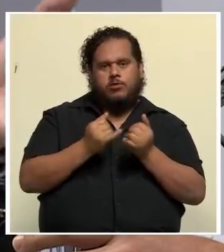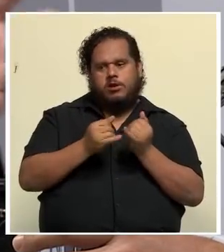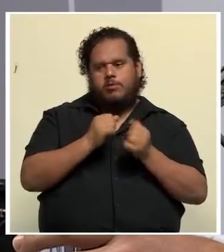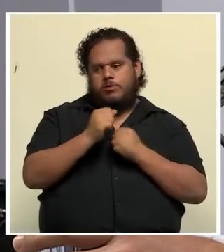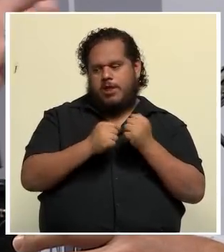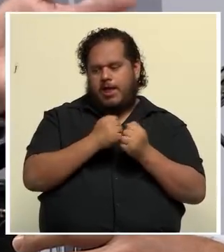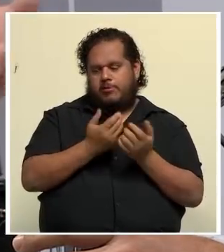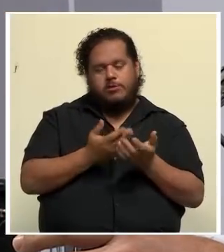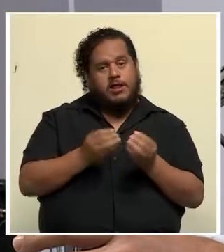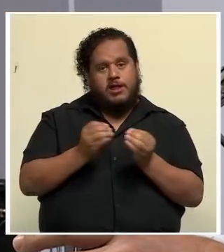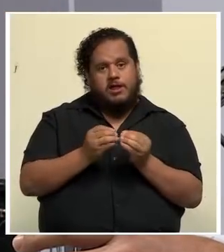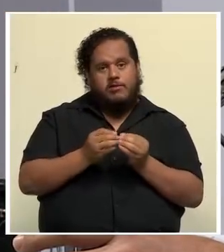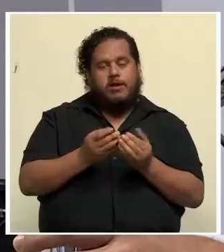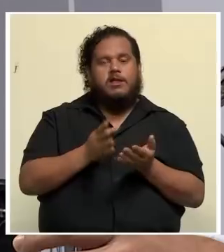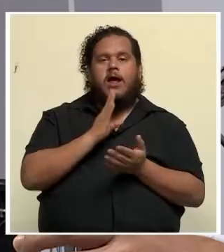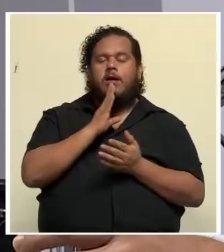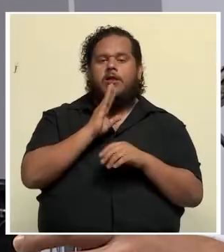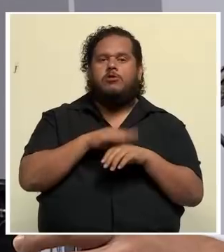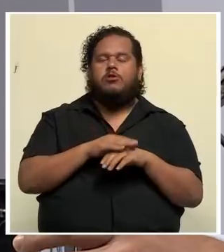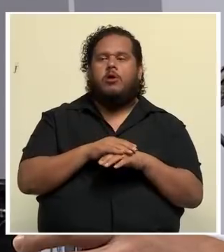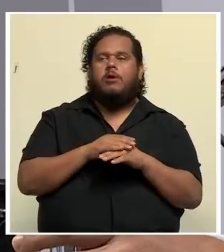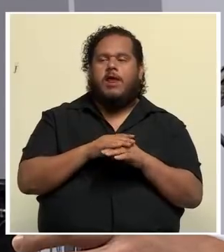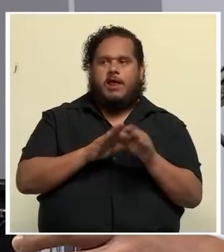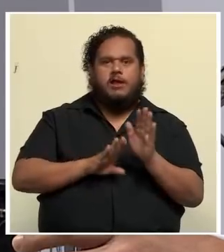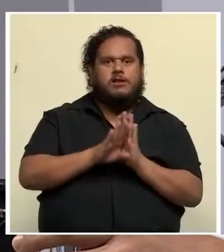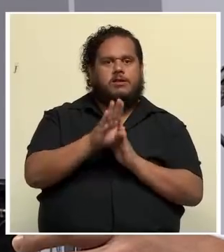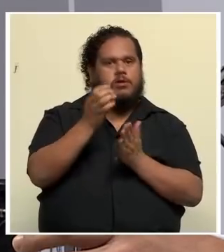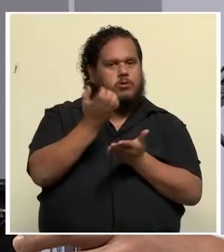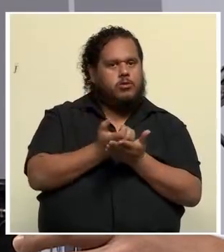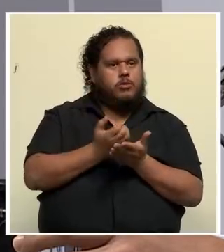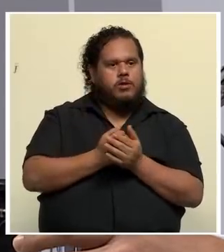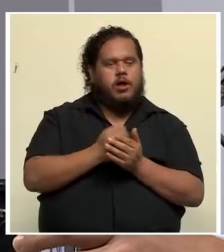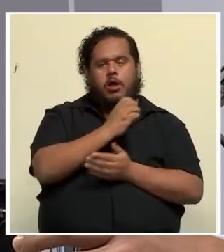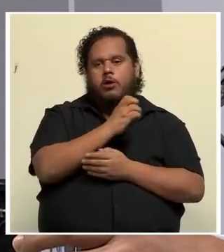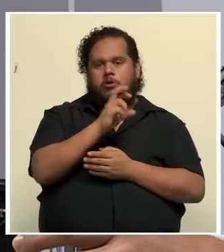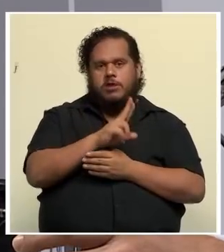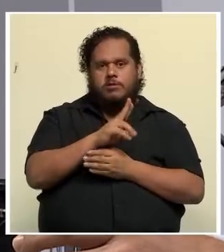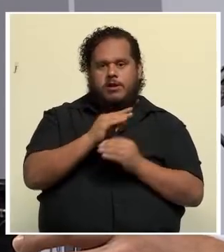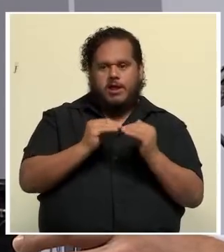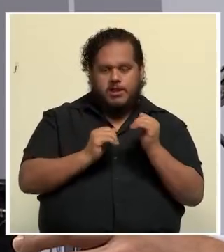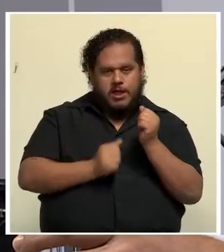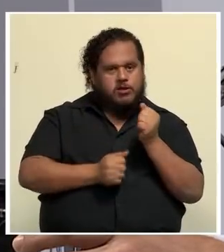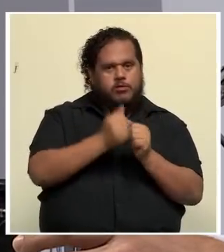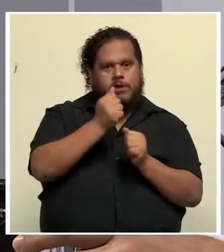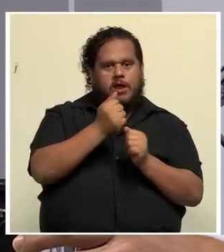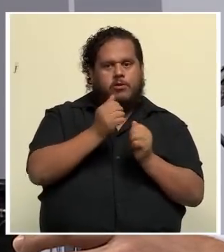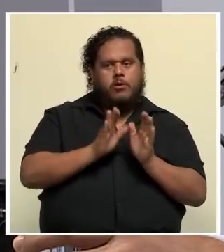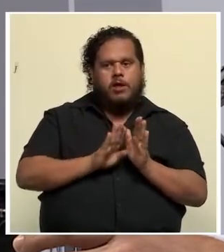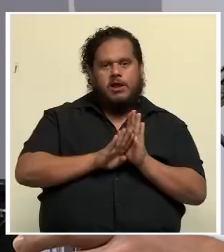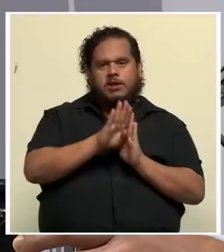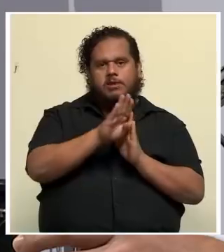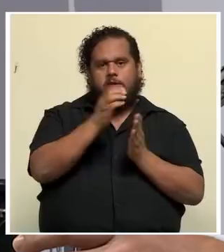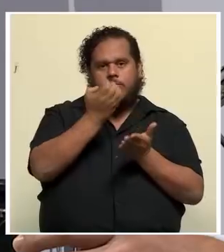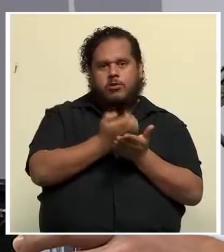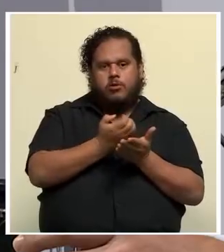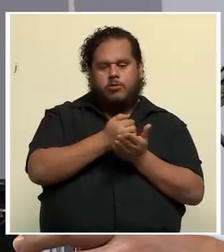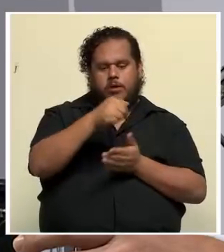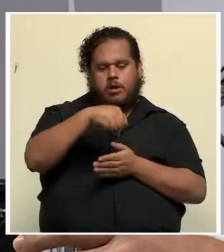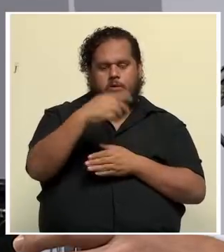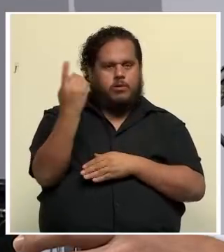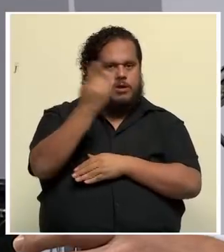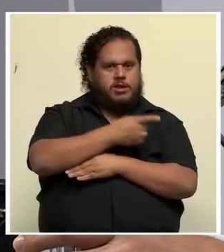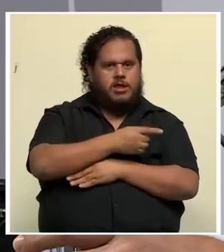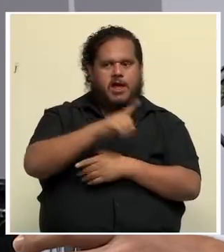años. Es más, en términos de crecimiento económico, Costa Rica está superando el crecimiento económico hoy en día en América